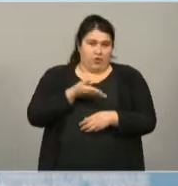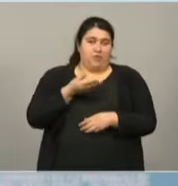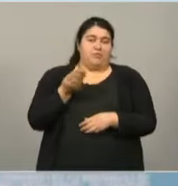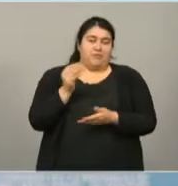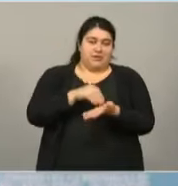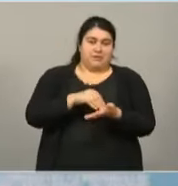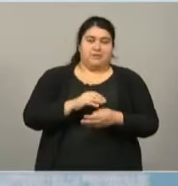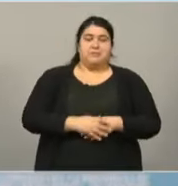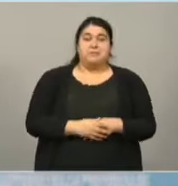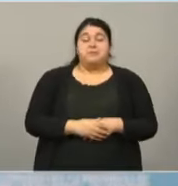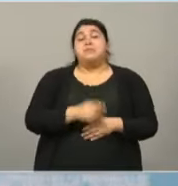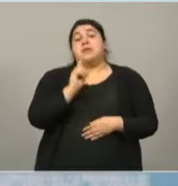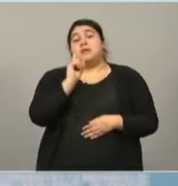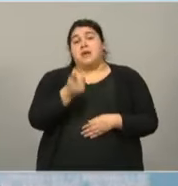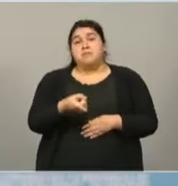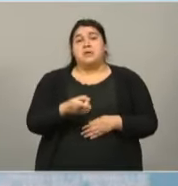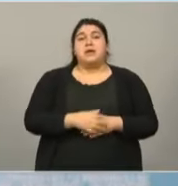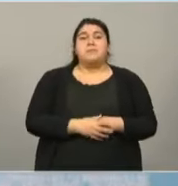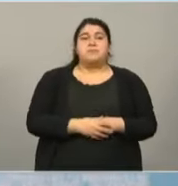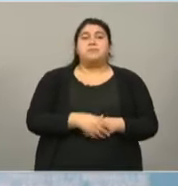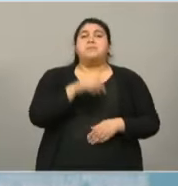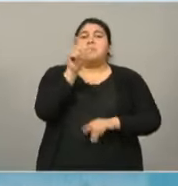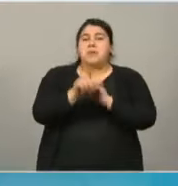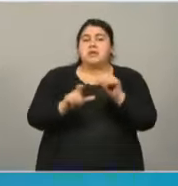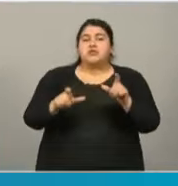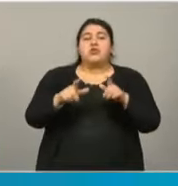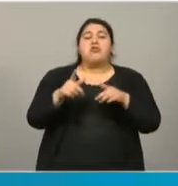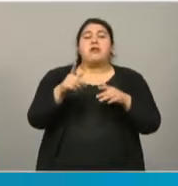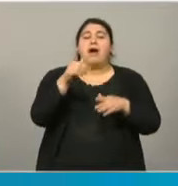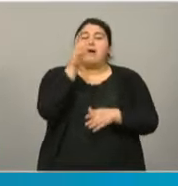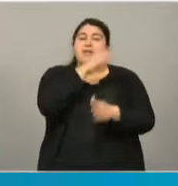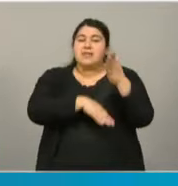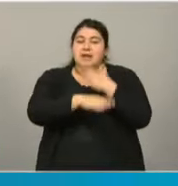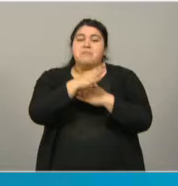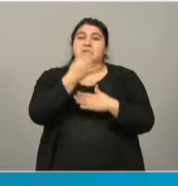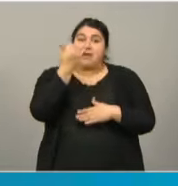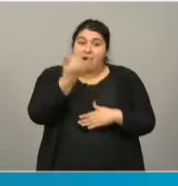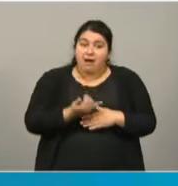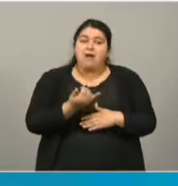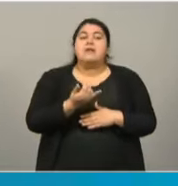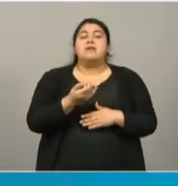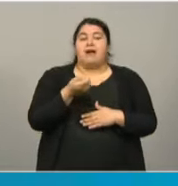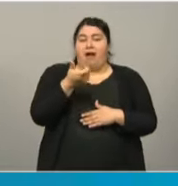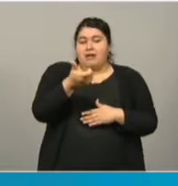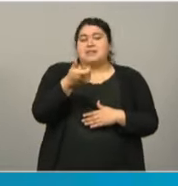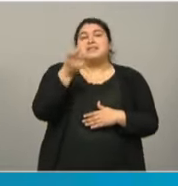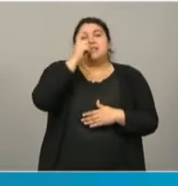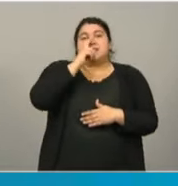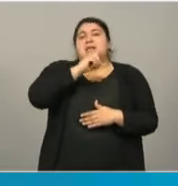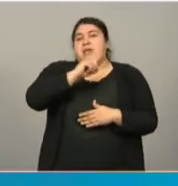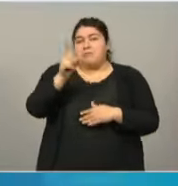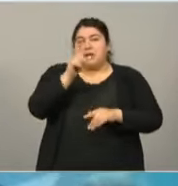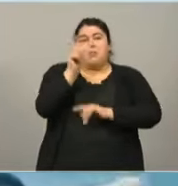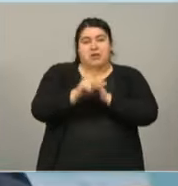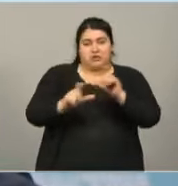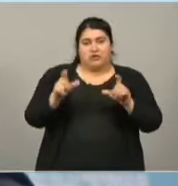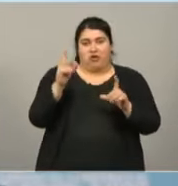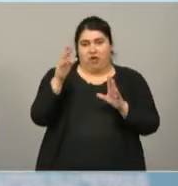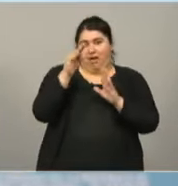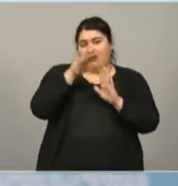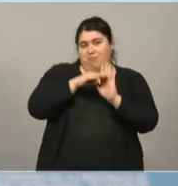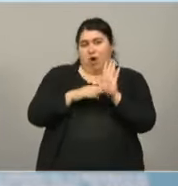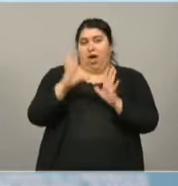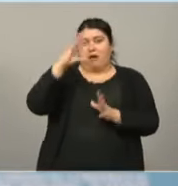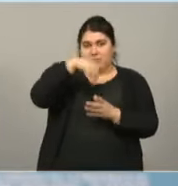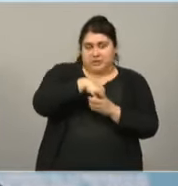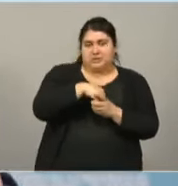y después todo lo que tiene que ver con personas en situación de discapacidad estamos hablando de casi 7,000 destinatarios bueno son